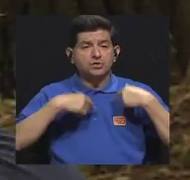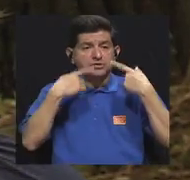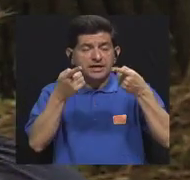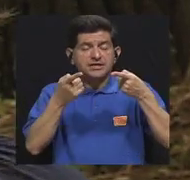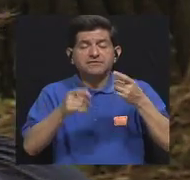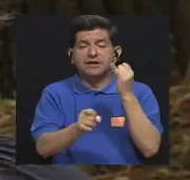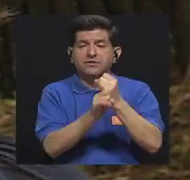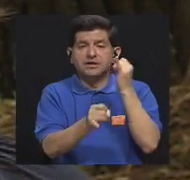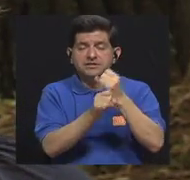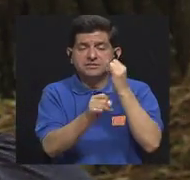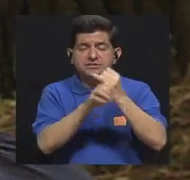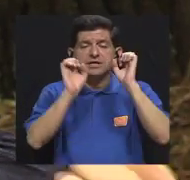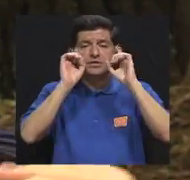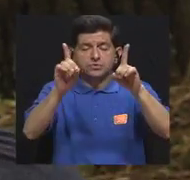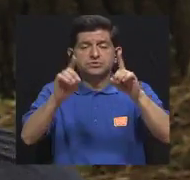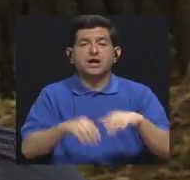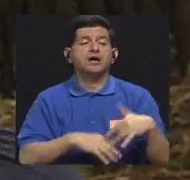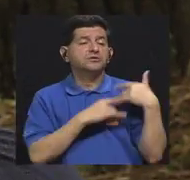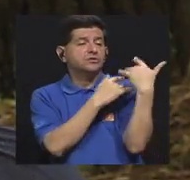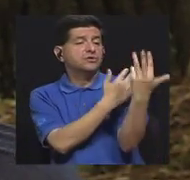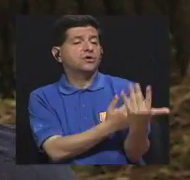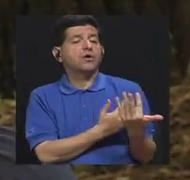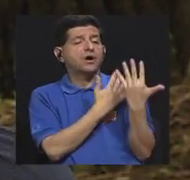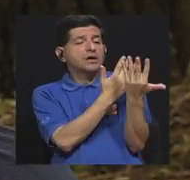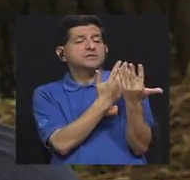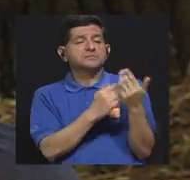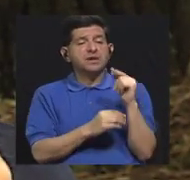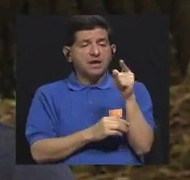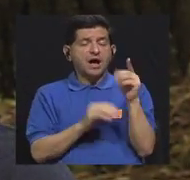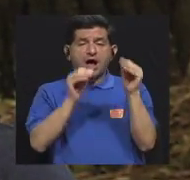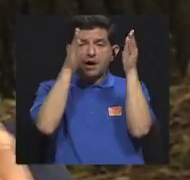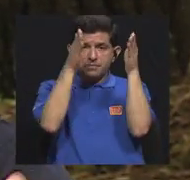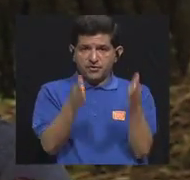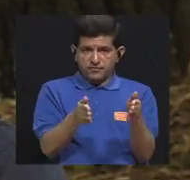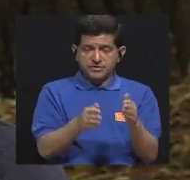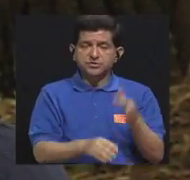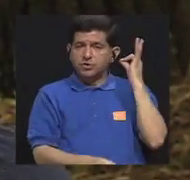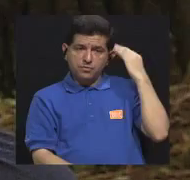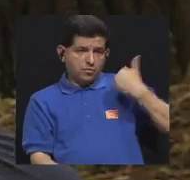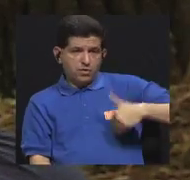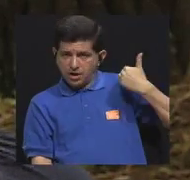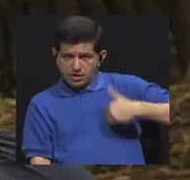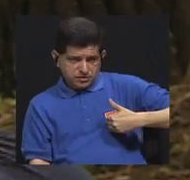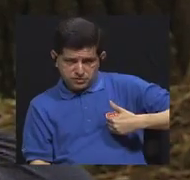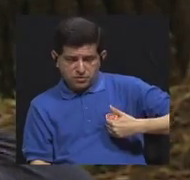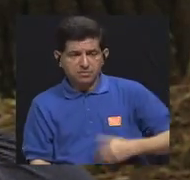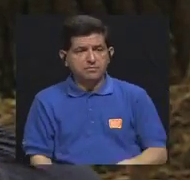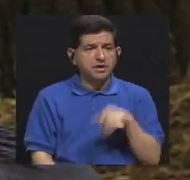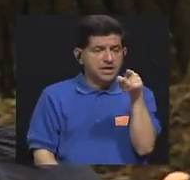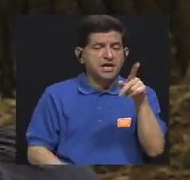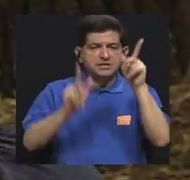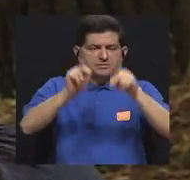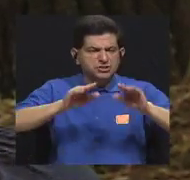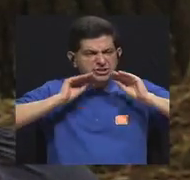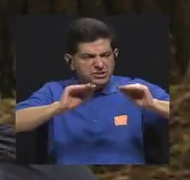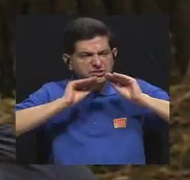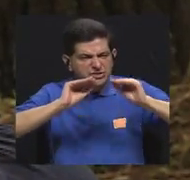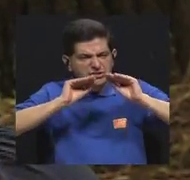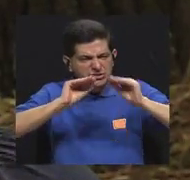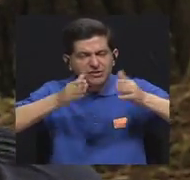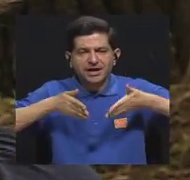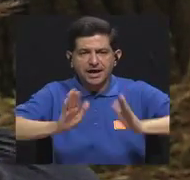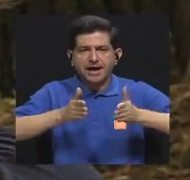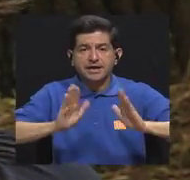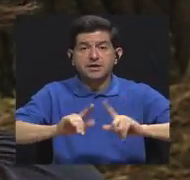instituciones educativas y ha esperado que muchas veces los docentes, las maestras y profesores, ¿verdad?, sean los que les educan a sus